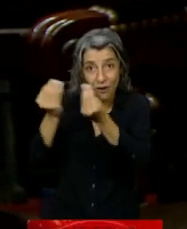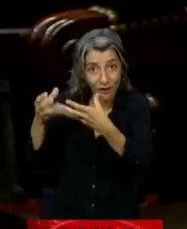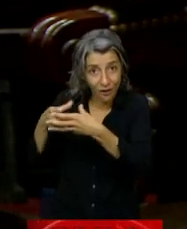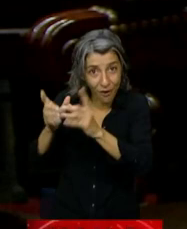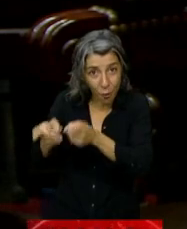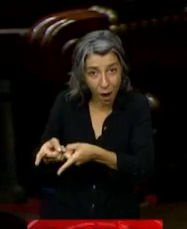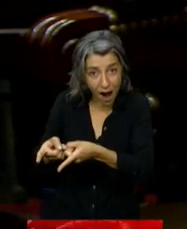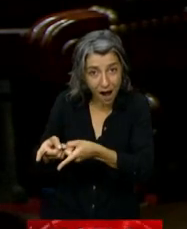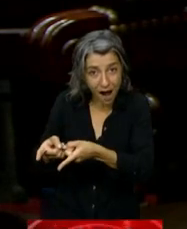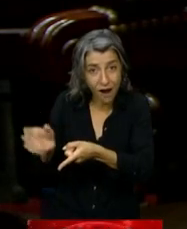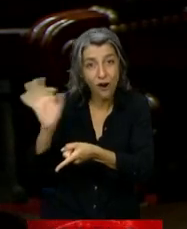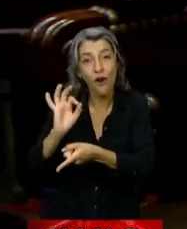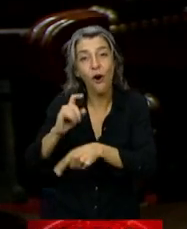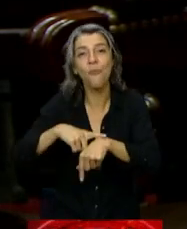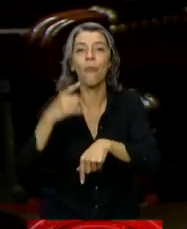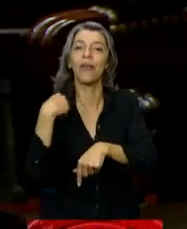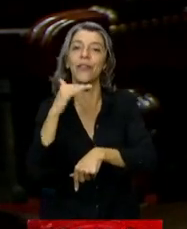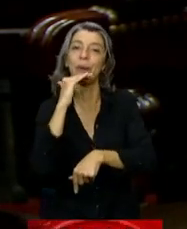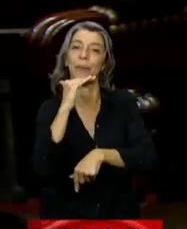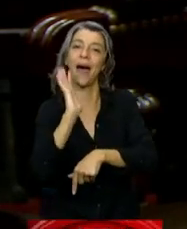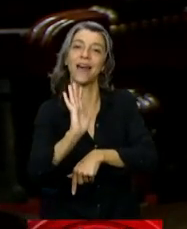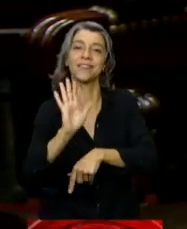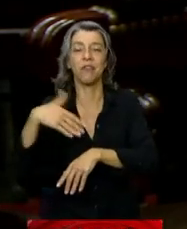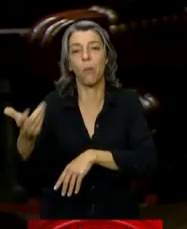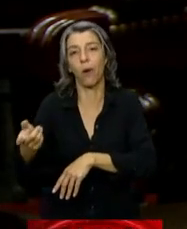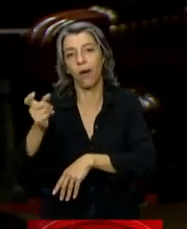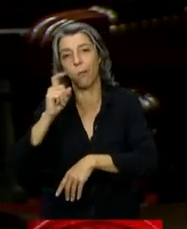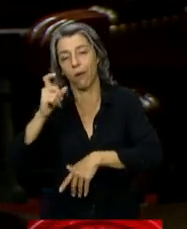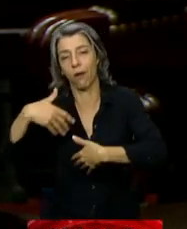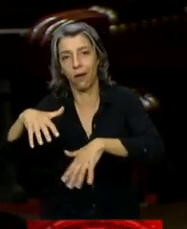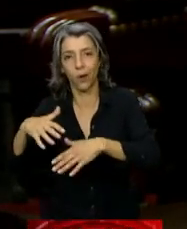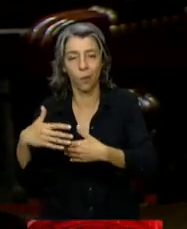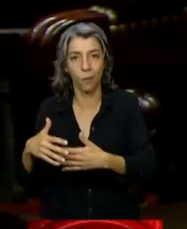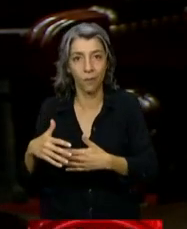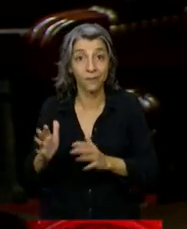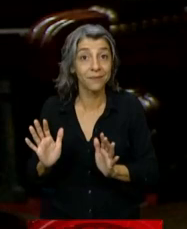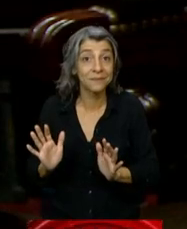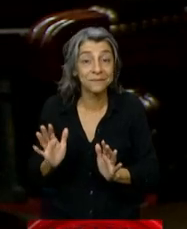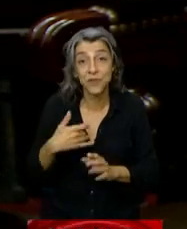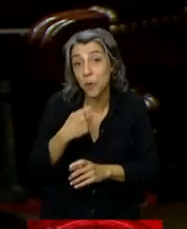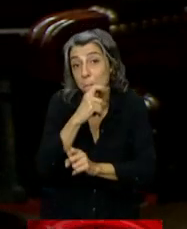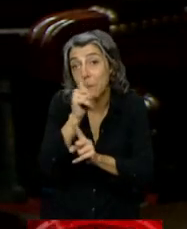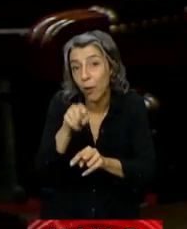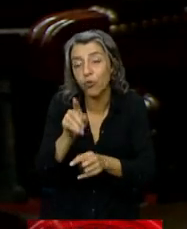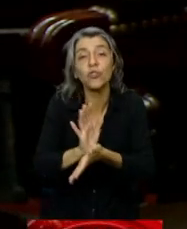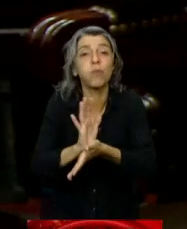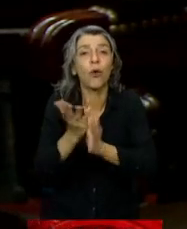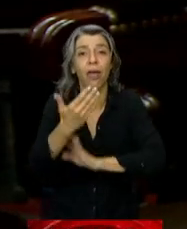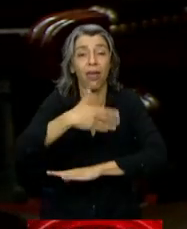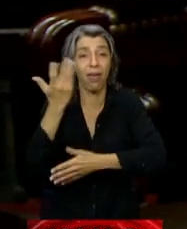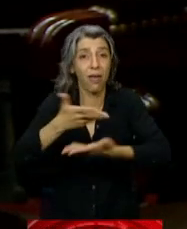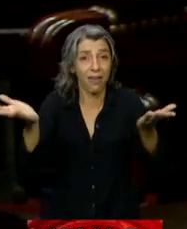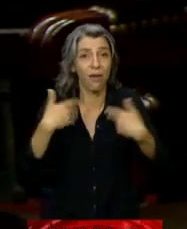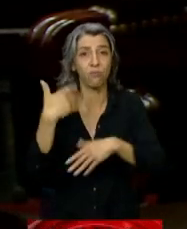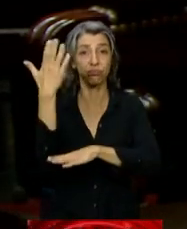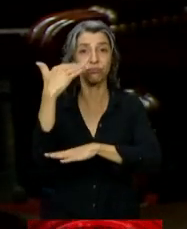analizar en ese momento, que es qué pasó con aquel contrato inicial con el cual se establece la audiencia pública.